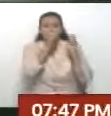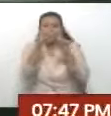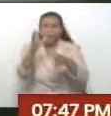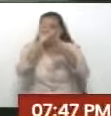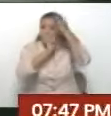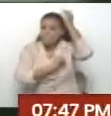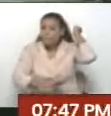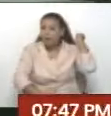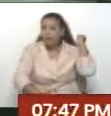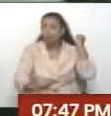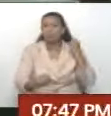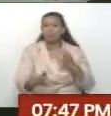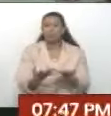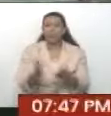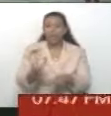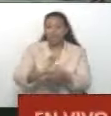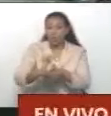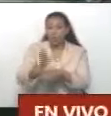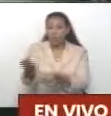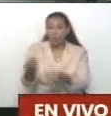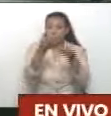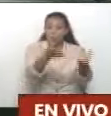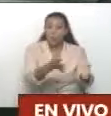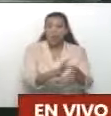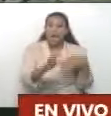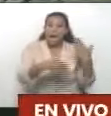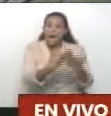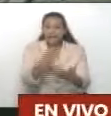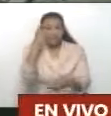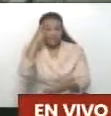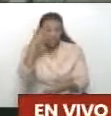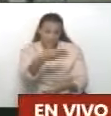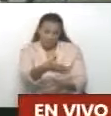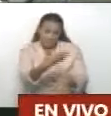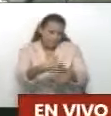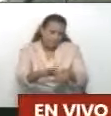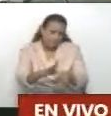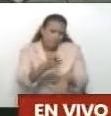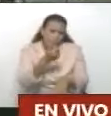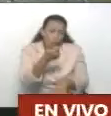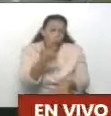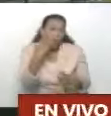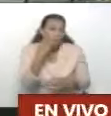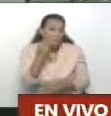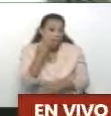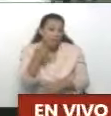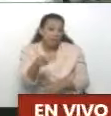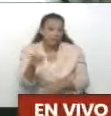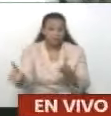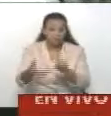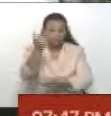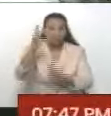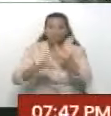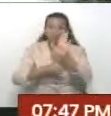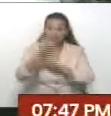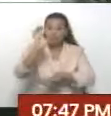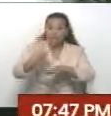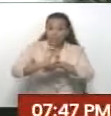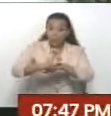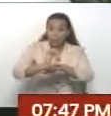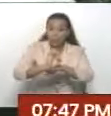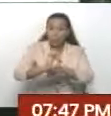embajador en Ecuador hasta hace poco, con la experiencia que logró desarrollar en Ecuador,